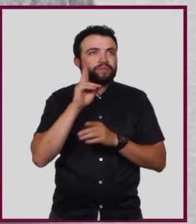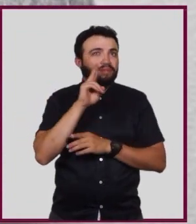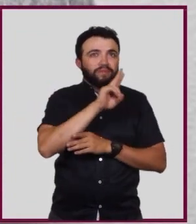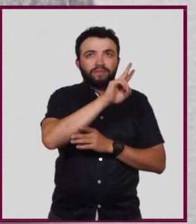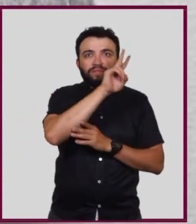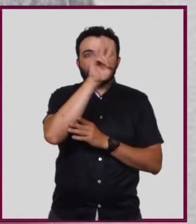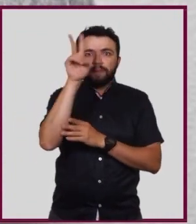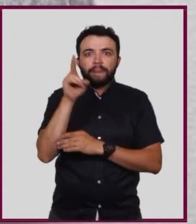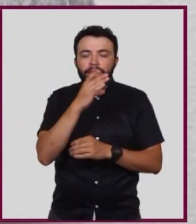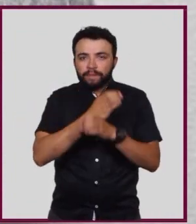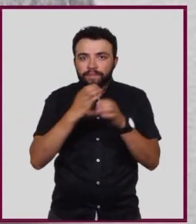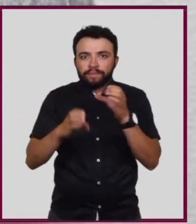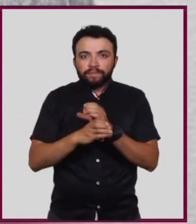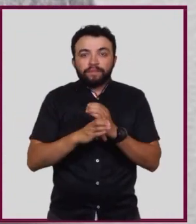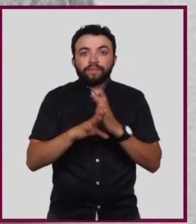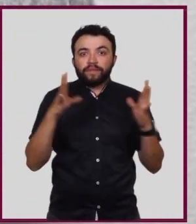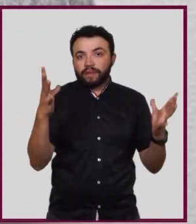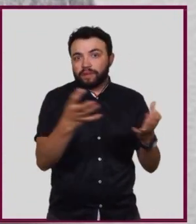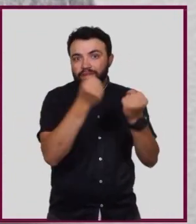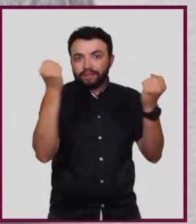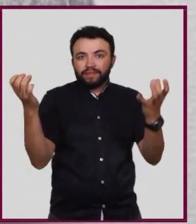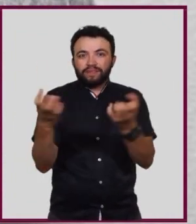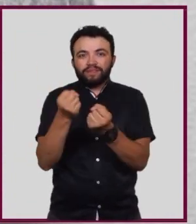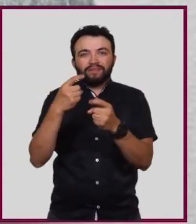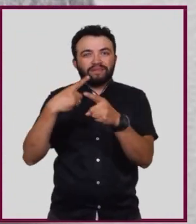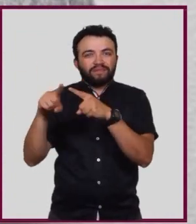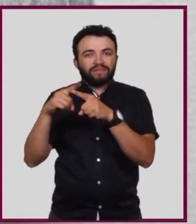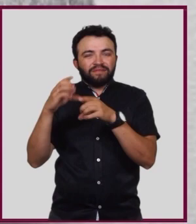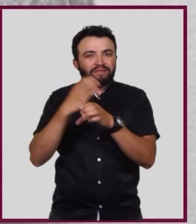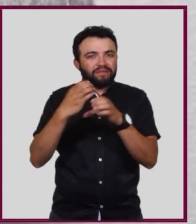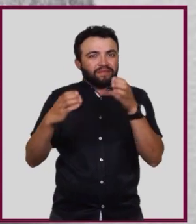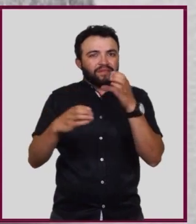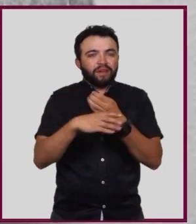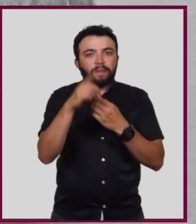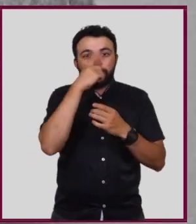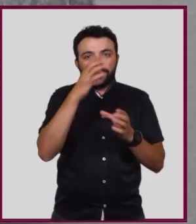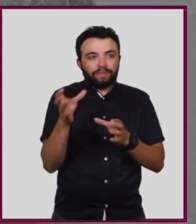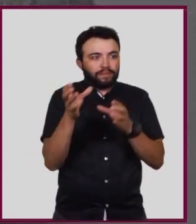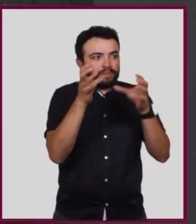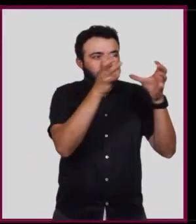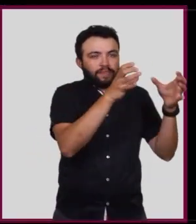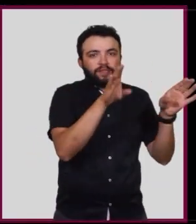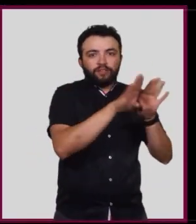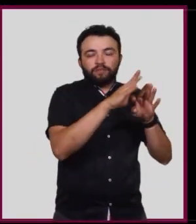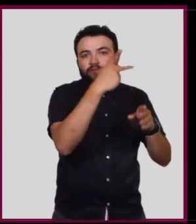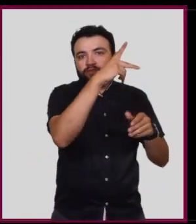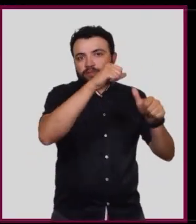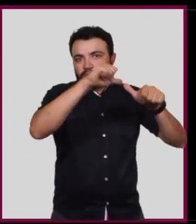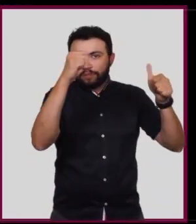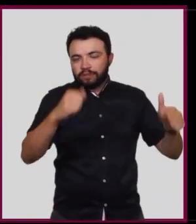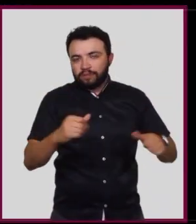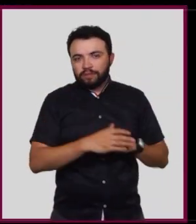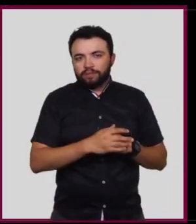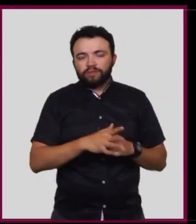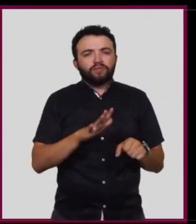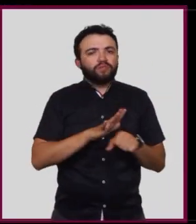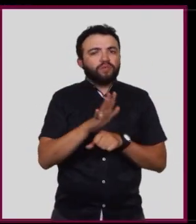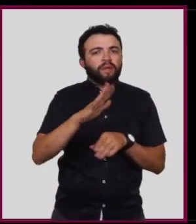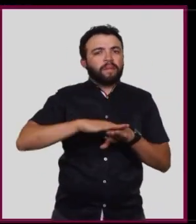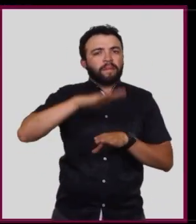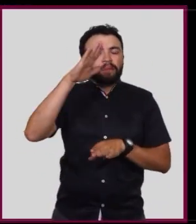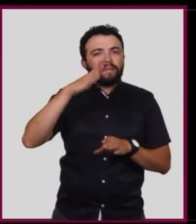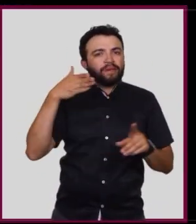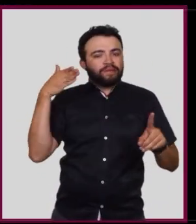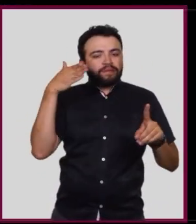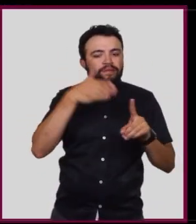entorno, rescata objetos olvidados o desechados y los pone en un contexto artístico. Algo que destaca la obra del artista veracruzano